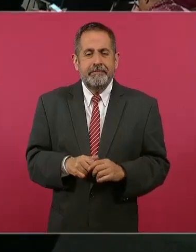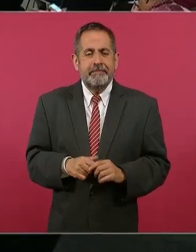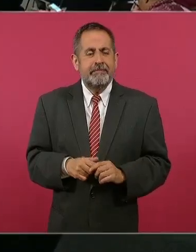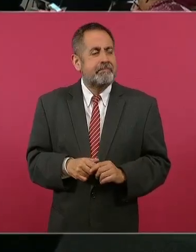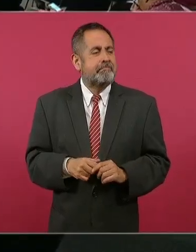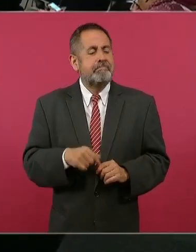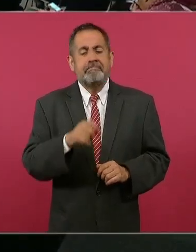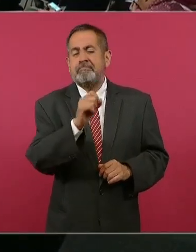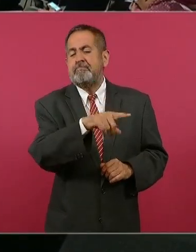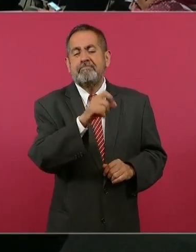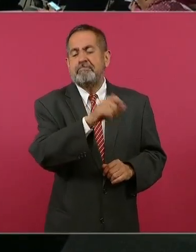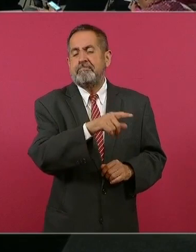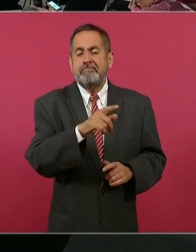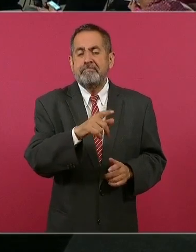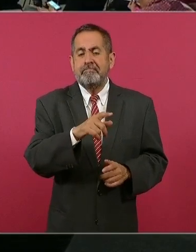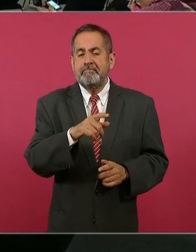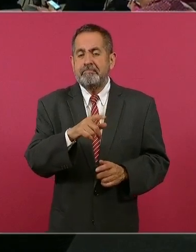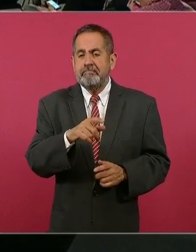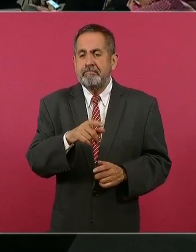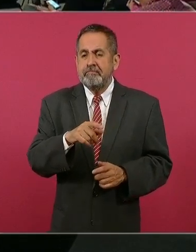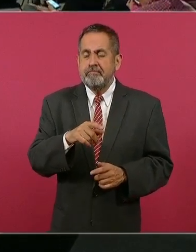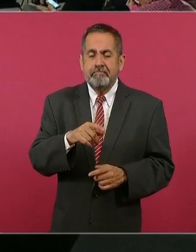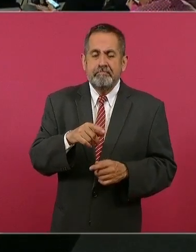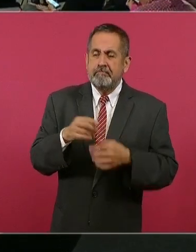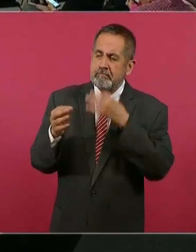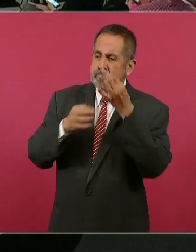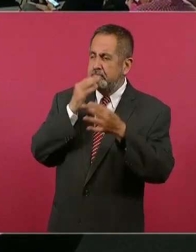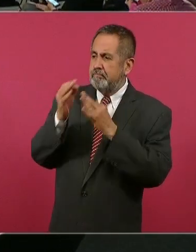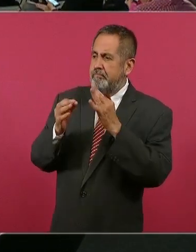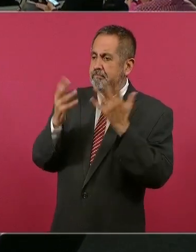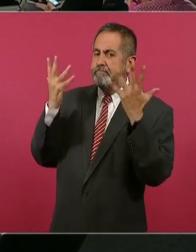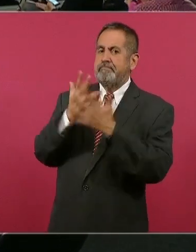él mismo se delata